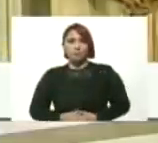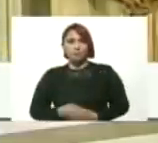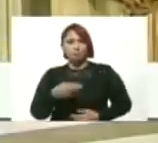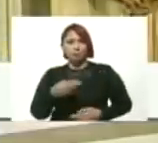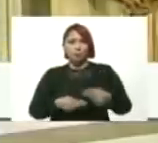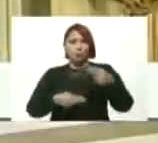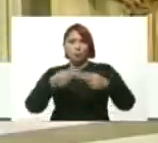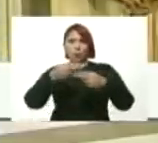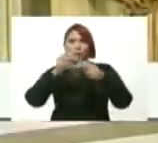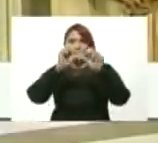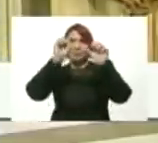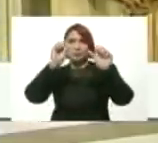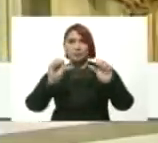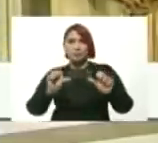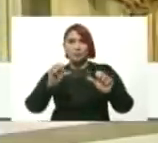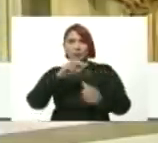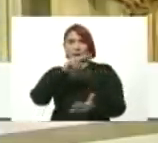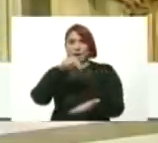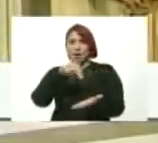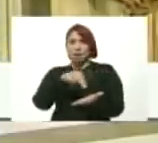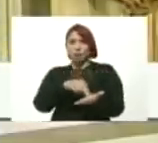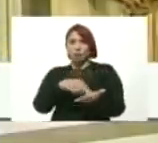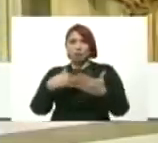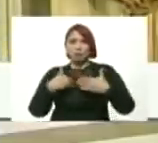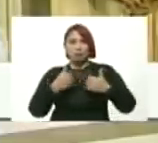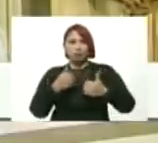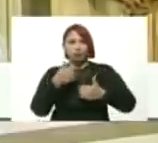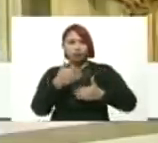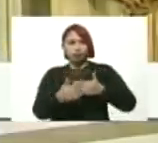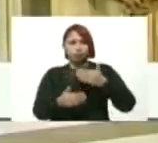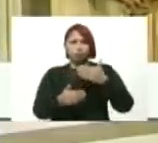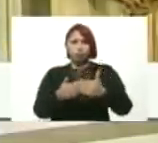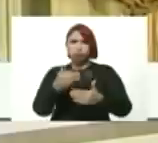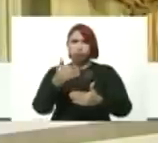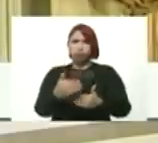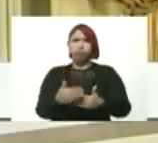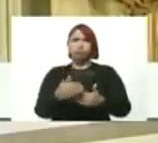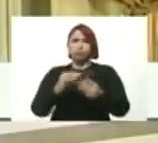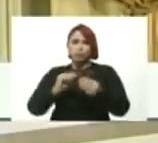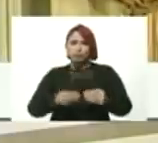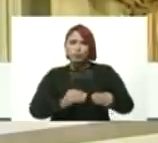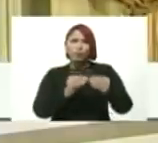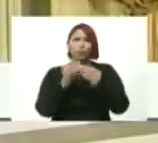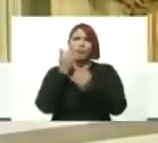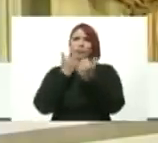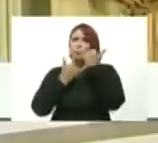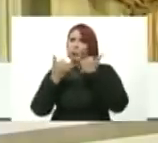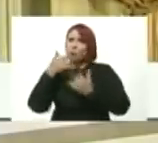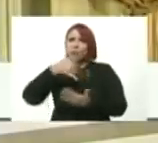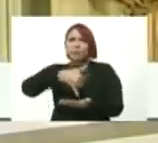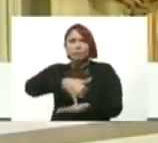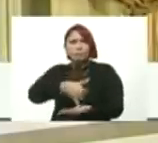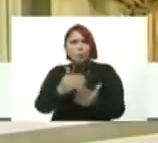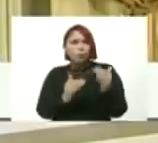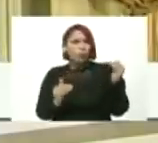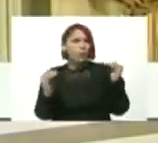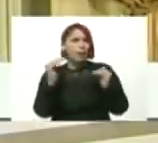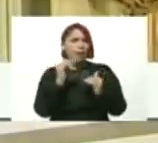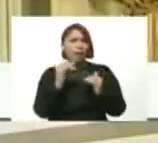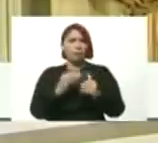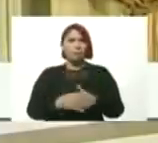el sistema nacional de salud a avanzar corregir los errores las debilidades superarlos